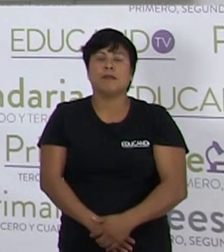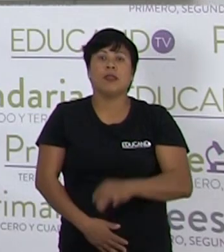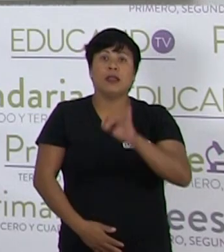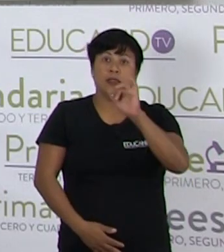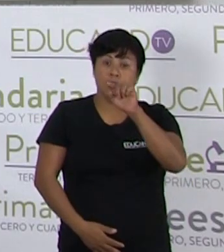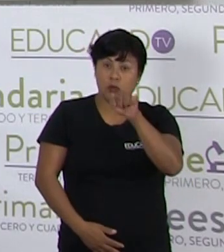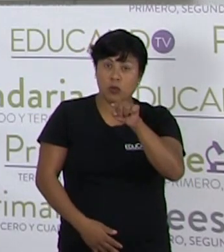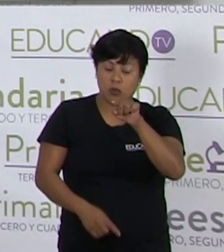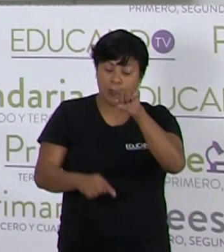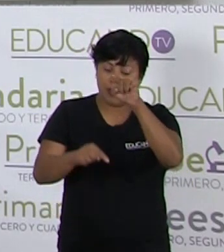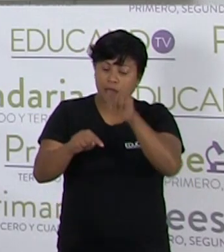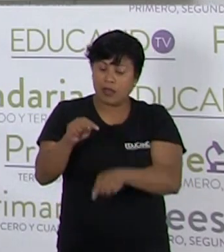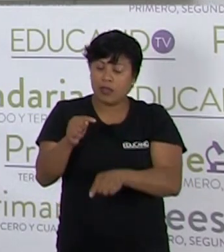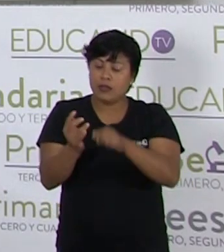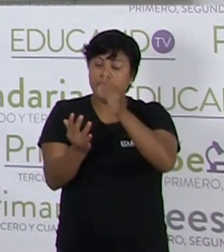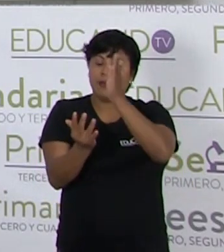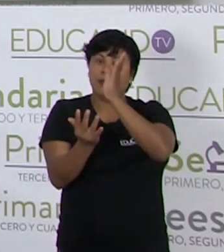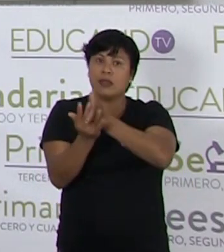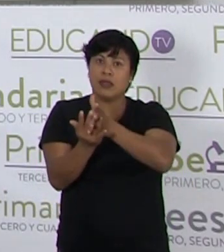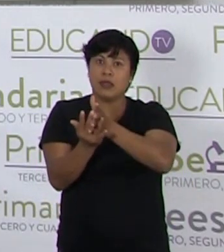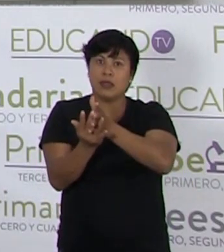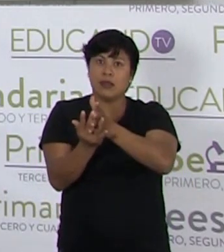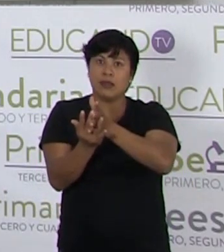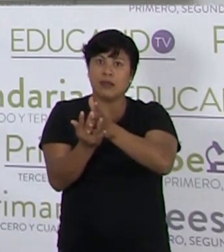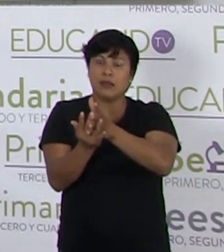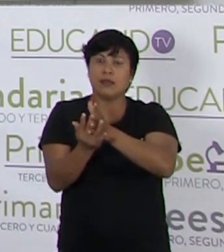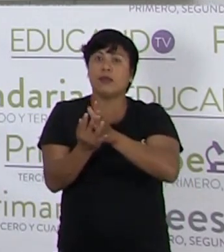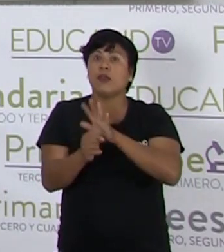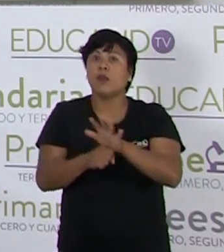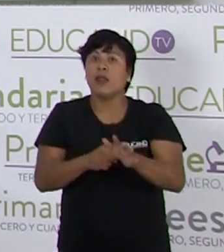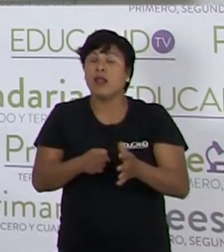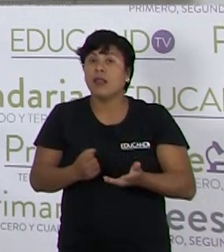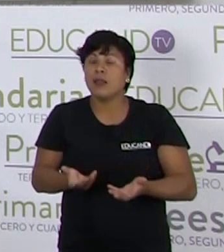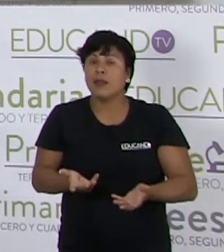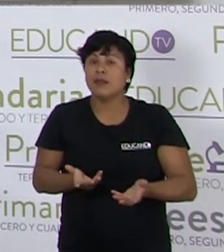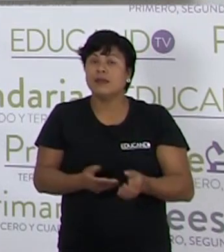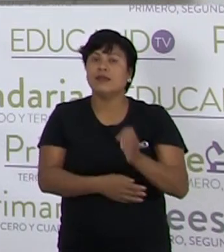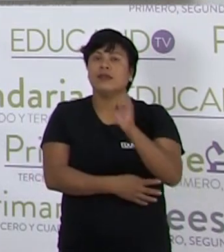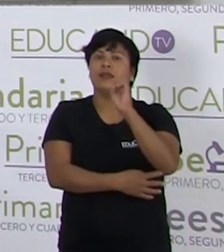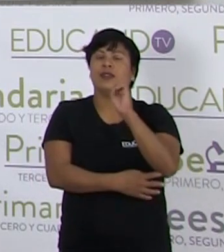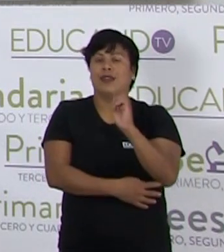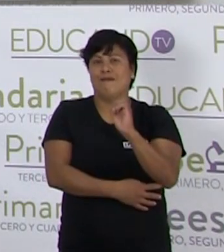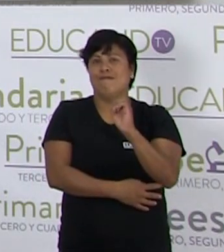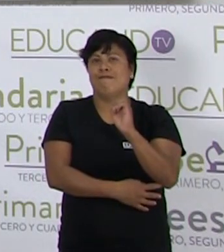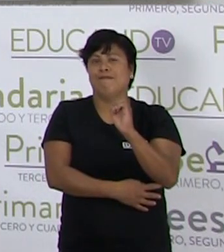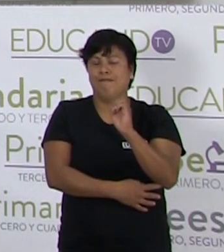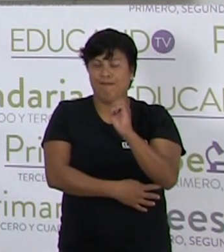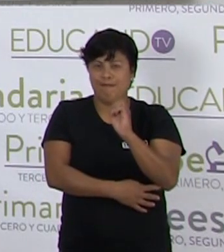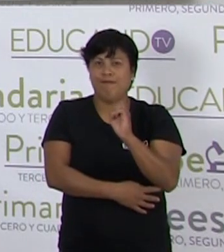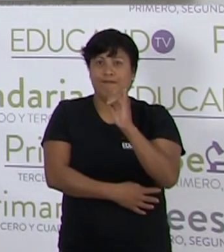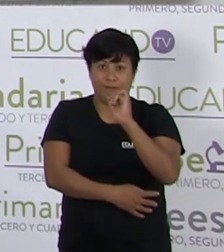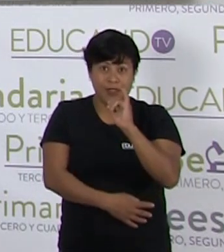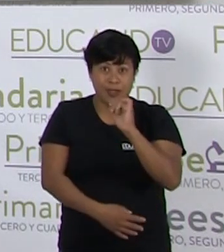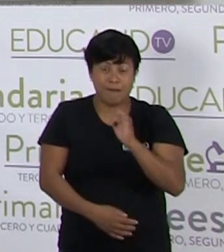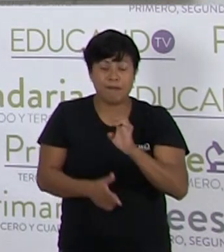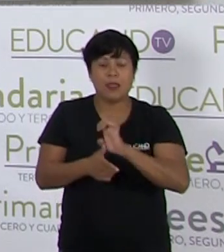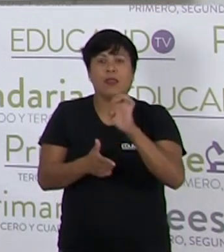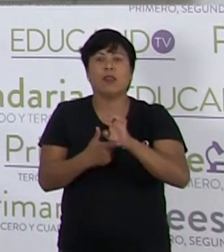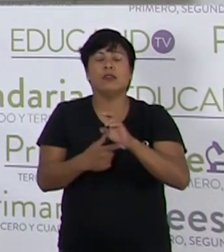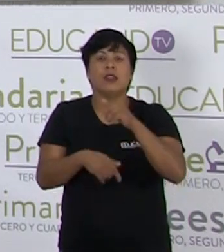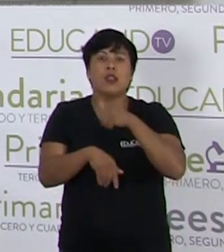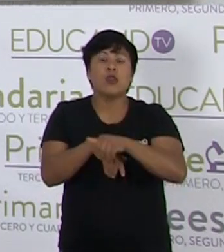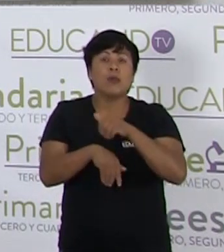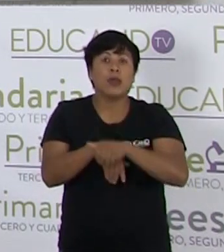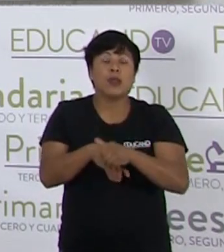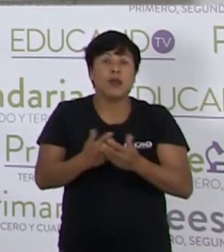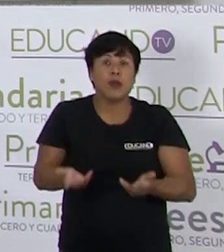si le quitas la mitad, ¿qué pasó? Quedó cero. ¿Sí? Entonces el número